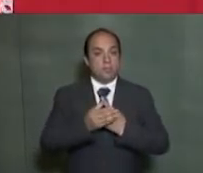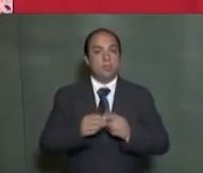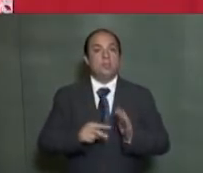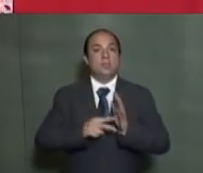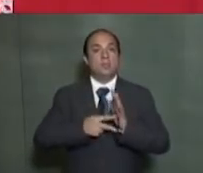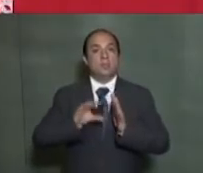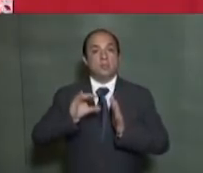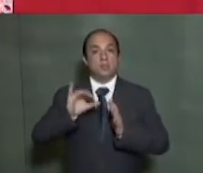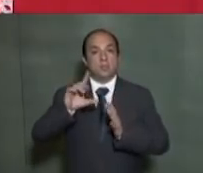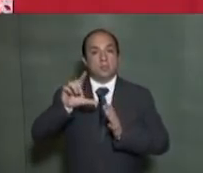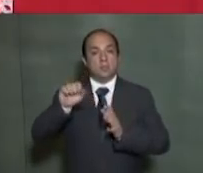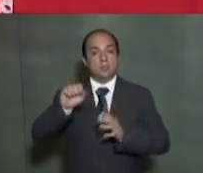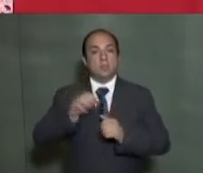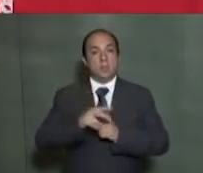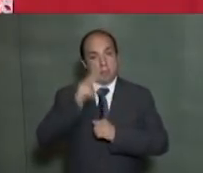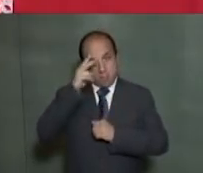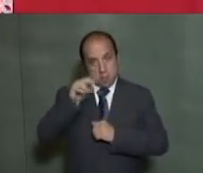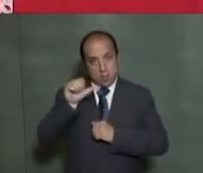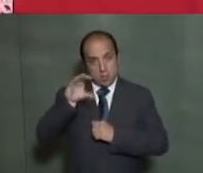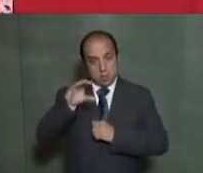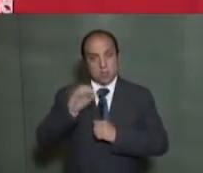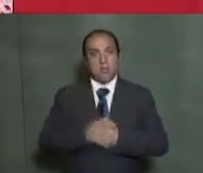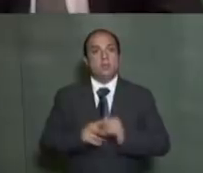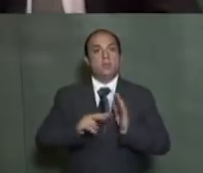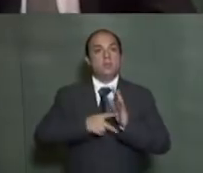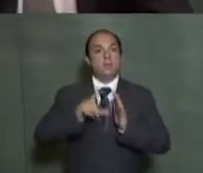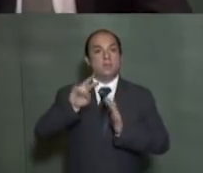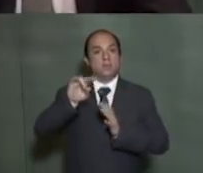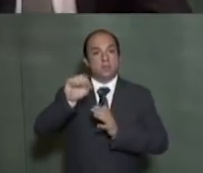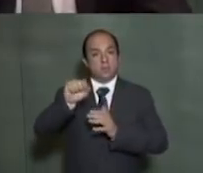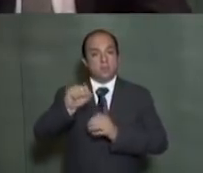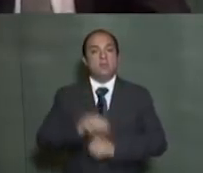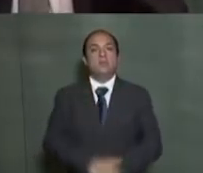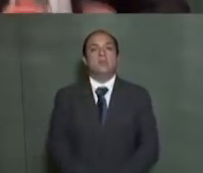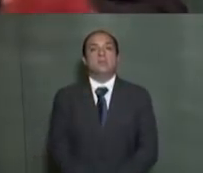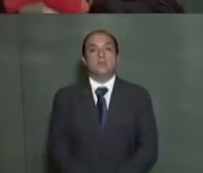México, AC, ingeniero Luis Rojas Nieto.